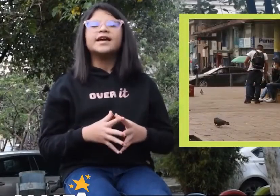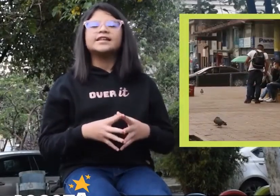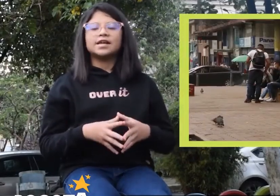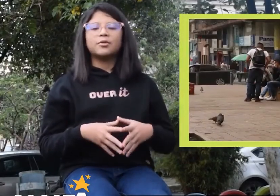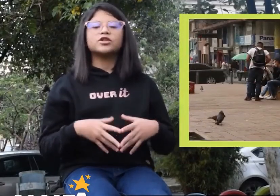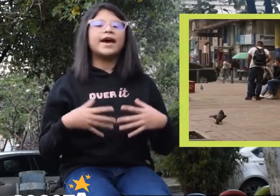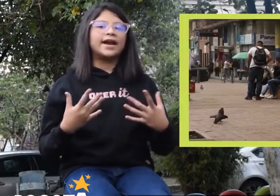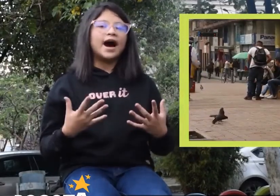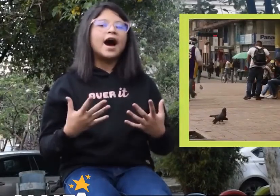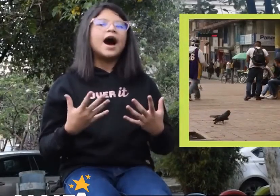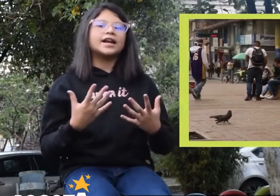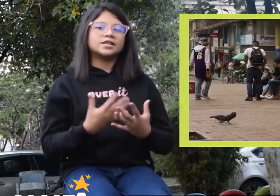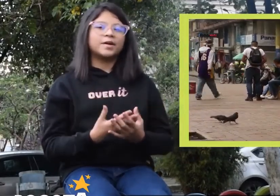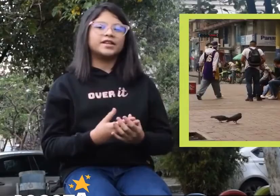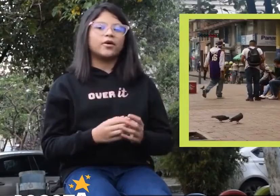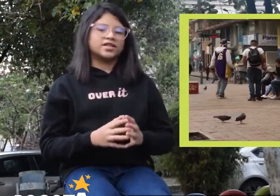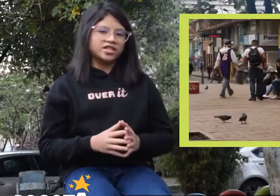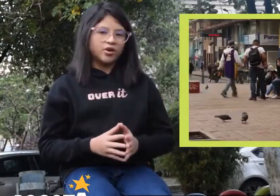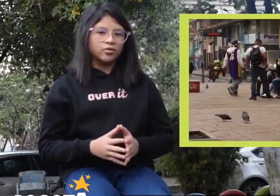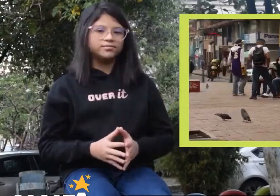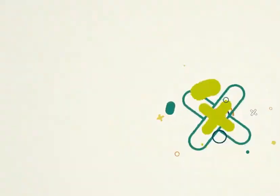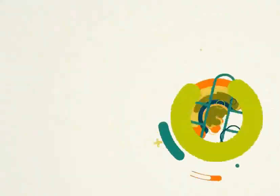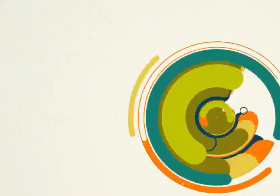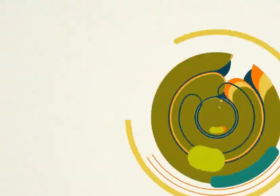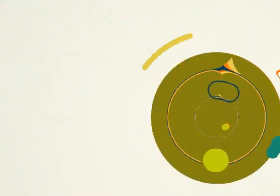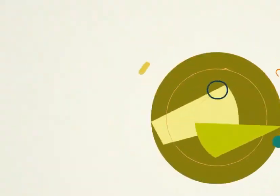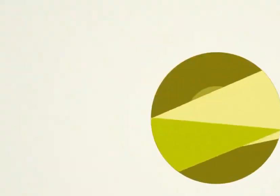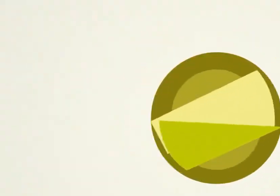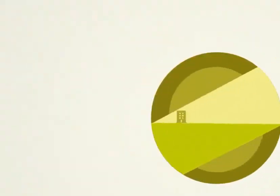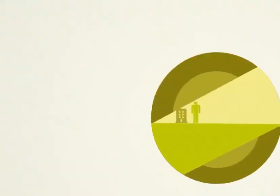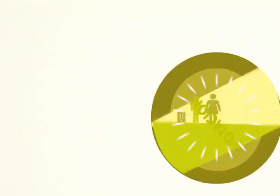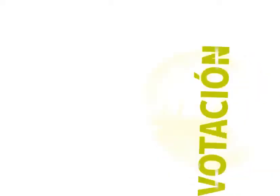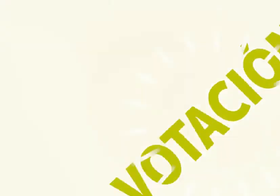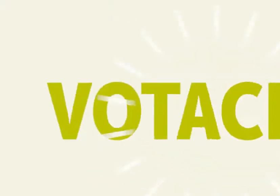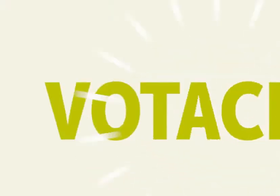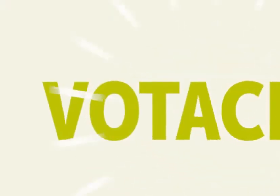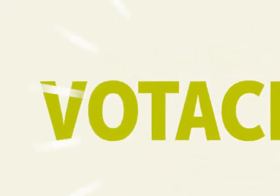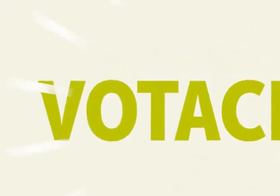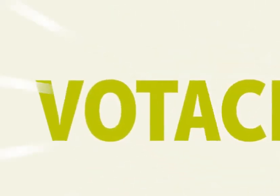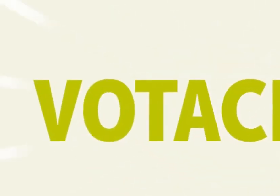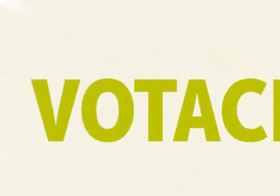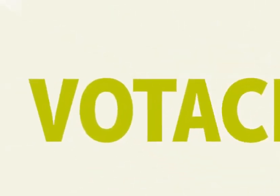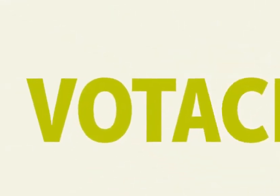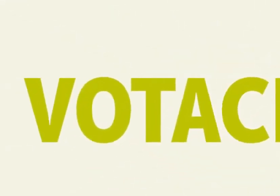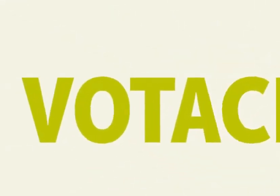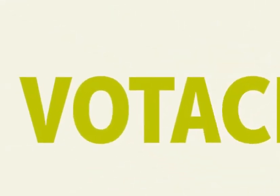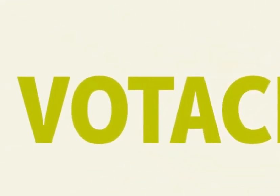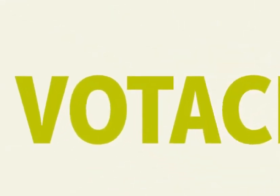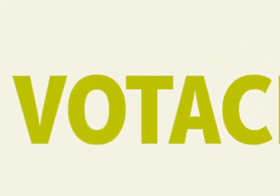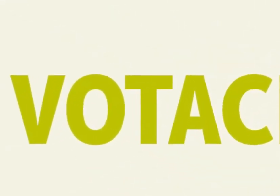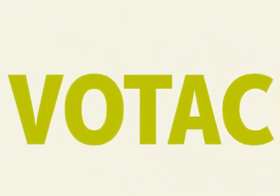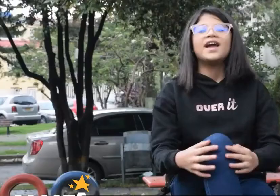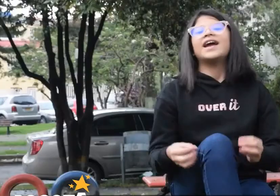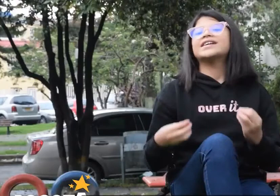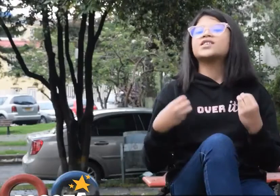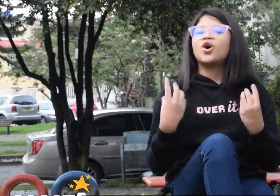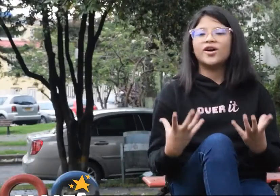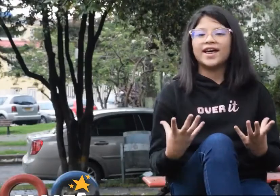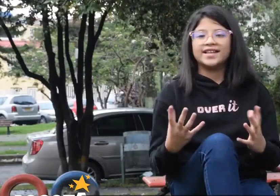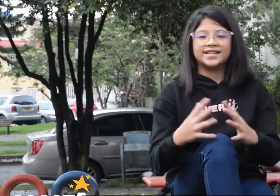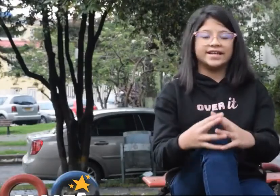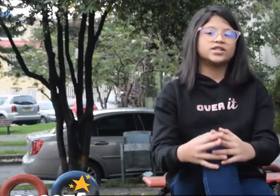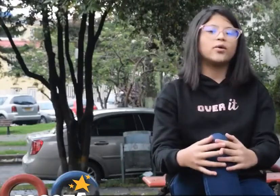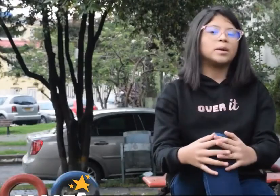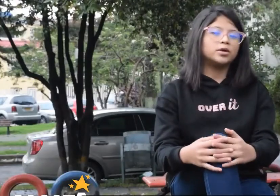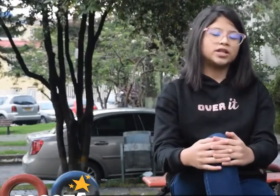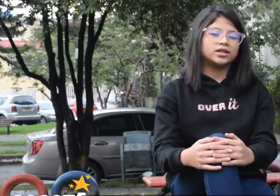postulante y se procederá al respectivo archivo. Es hora